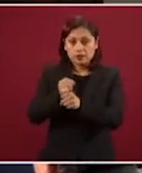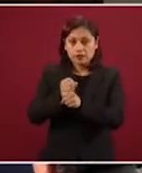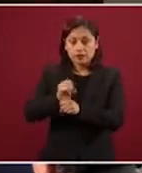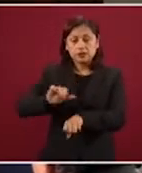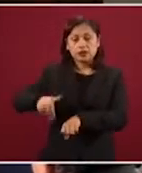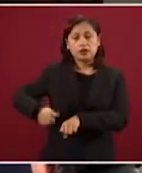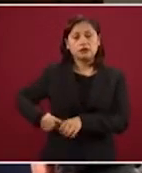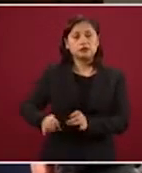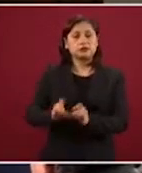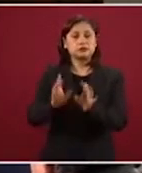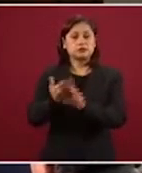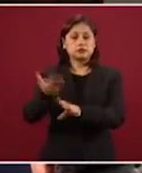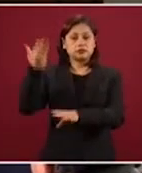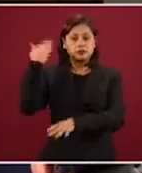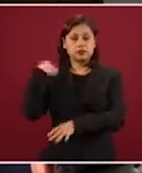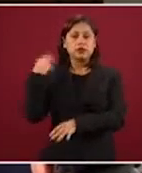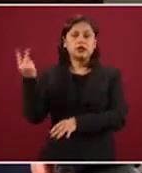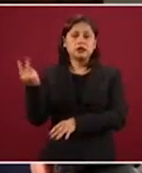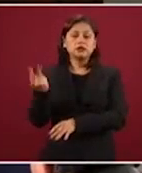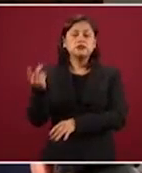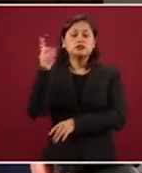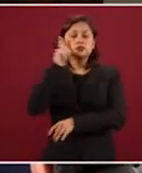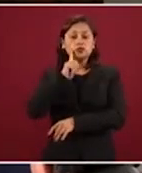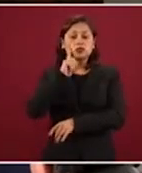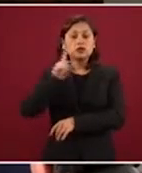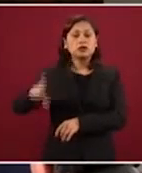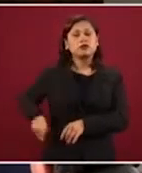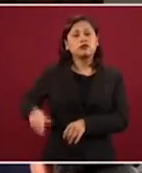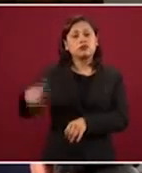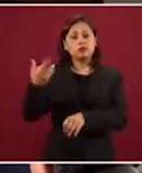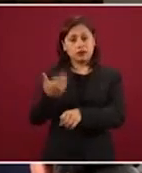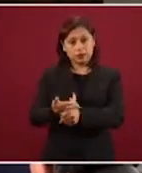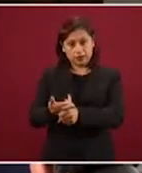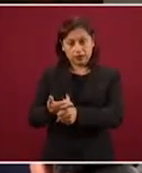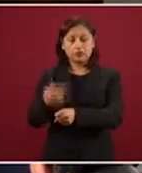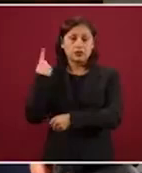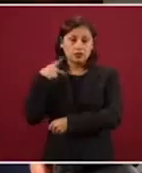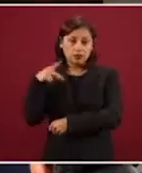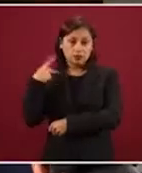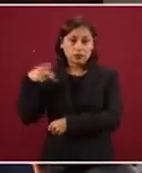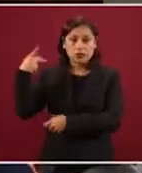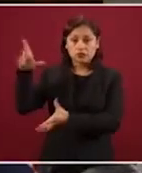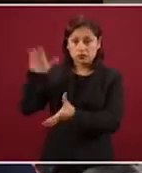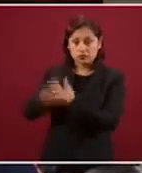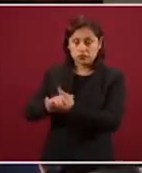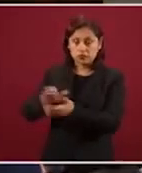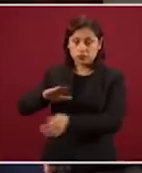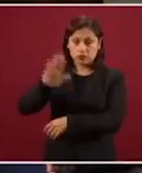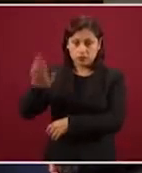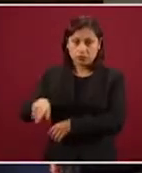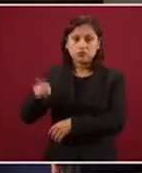lamentable hecho, en donde perdieron la vida la gobernadora de Puebla y su esposo. Hoy,